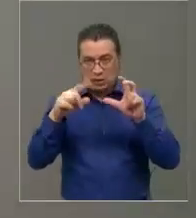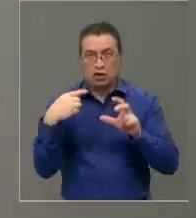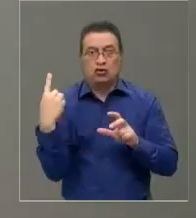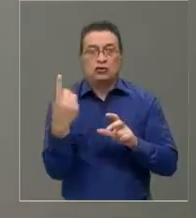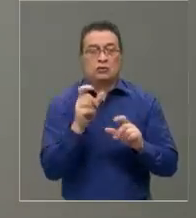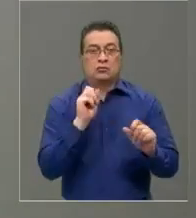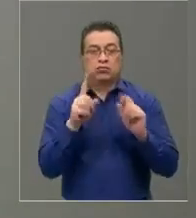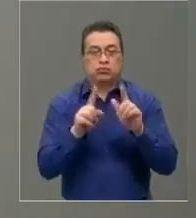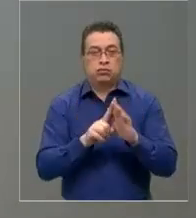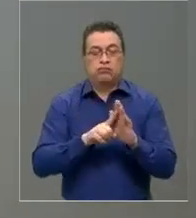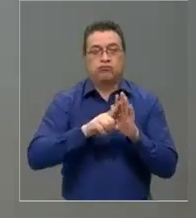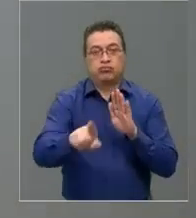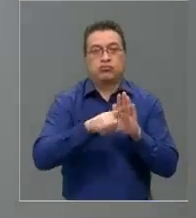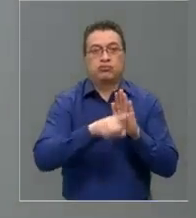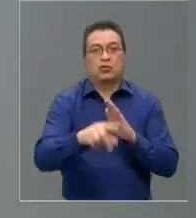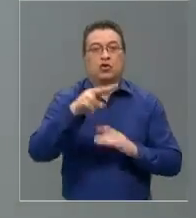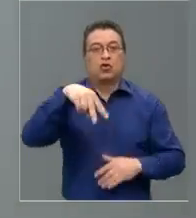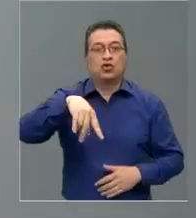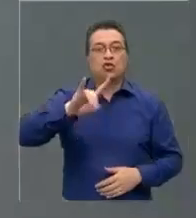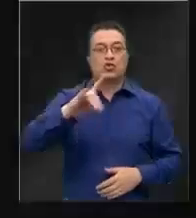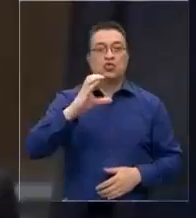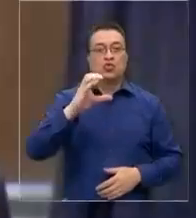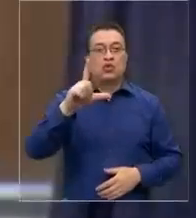fuerzas de disuasión nucleares del país.